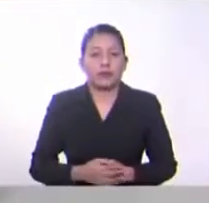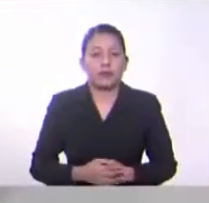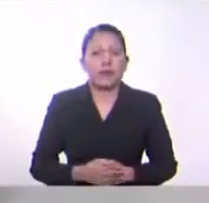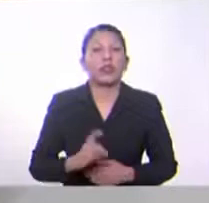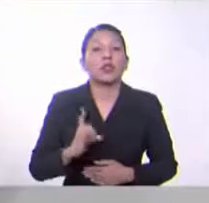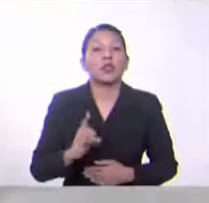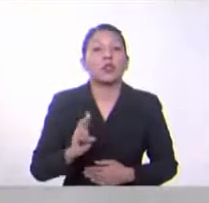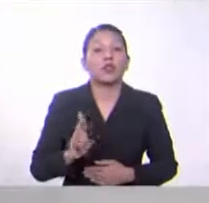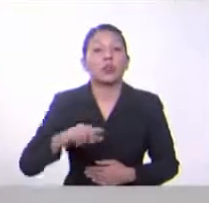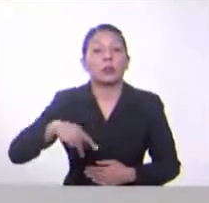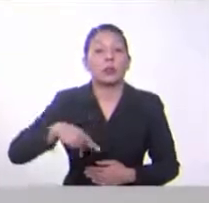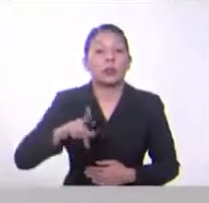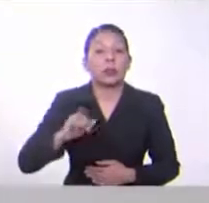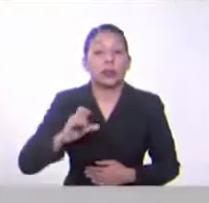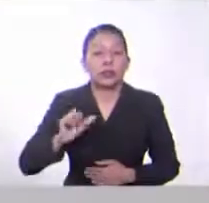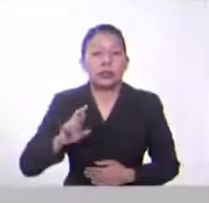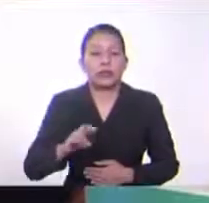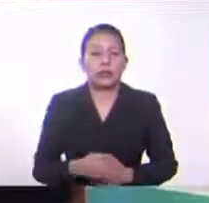duplica.